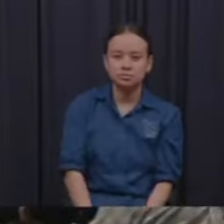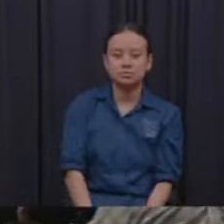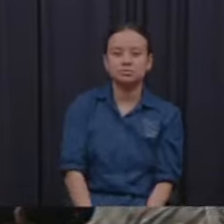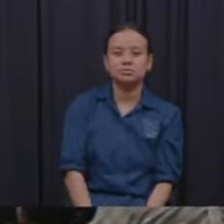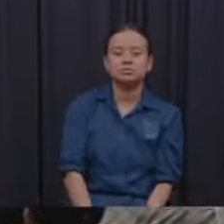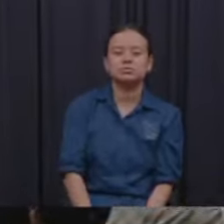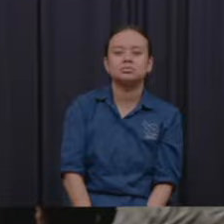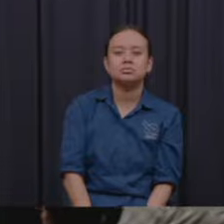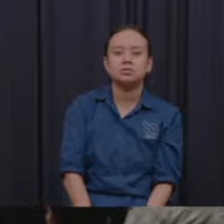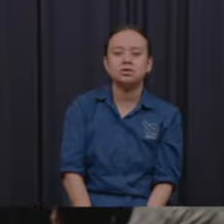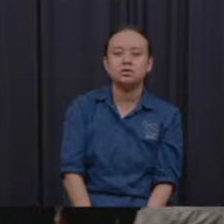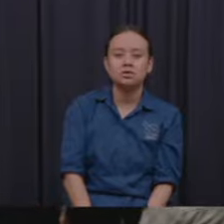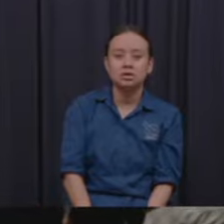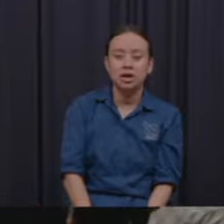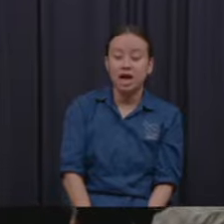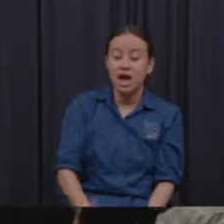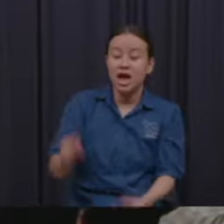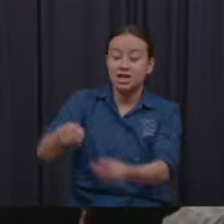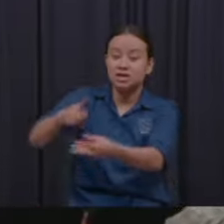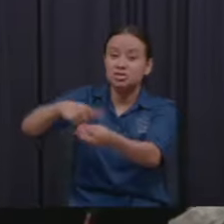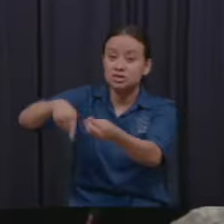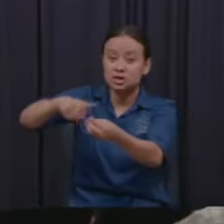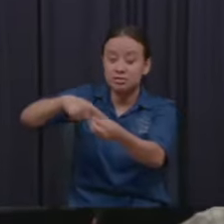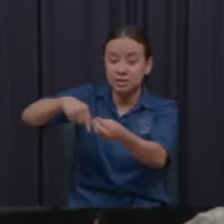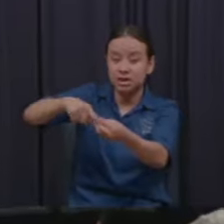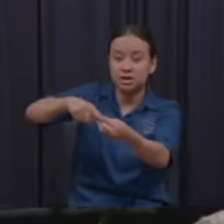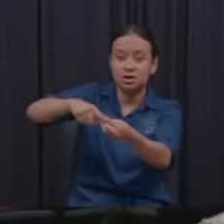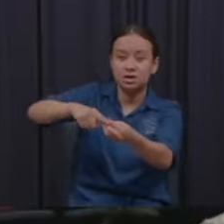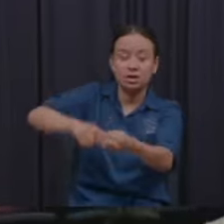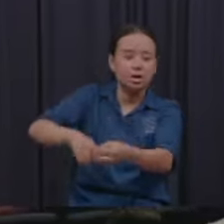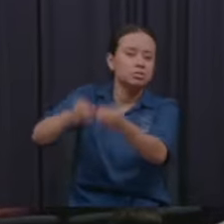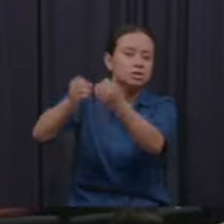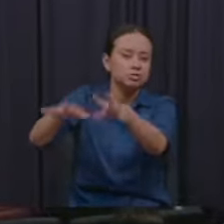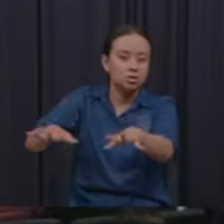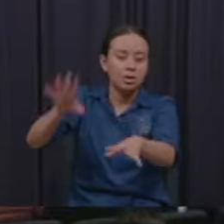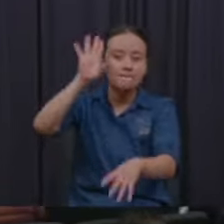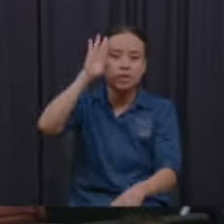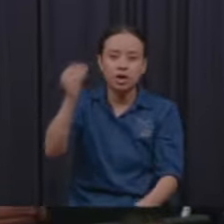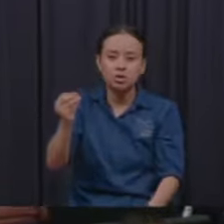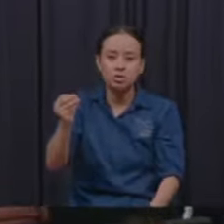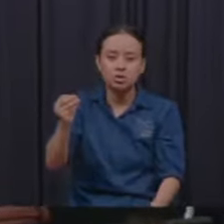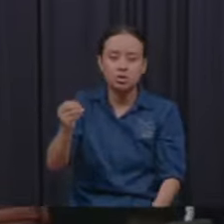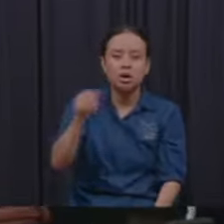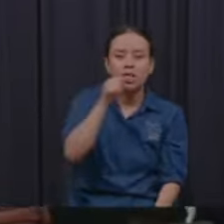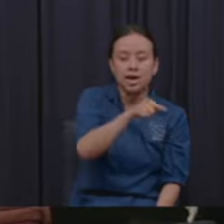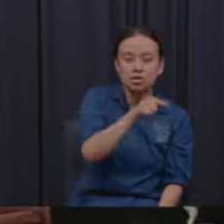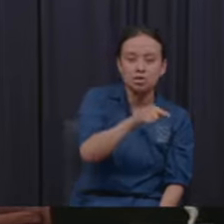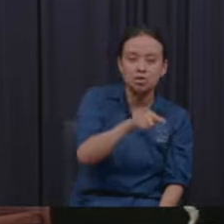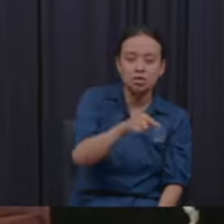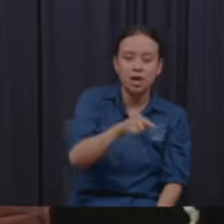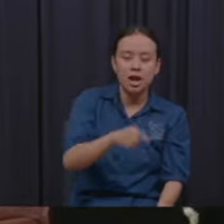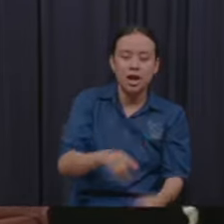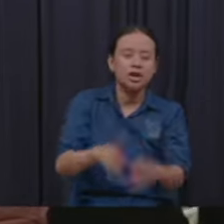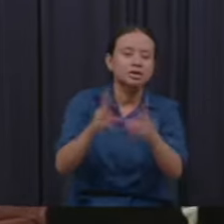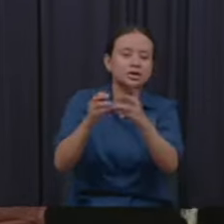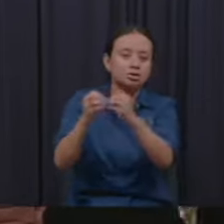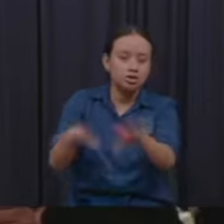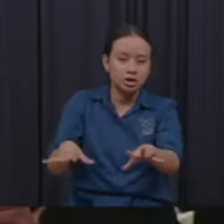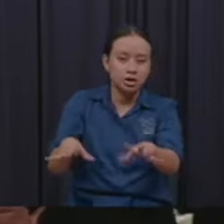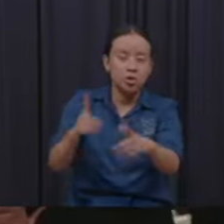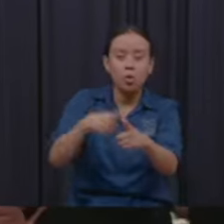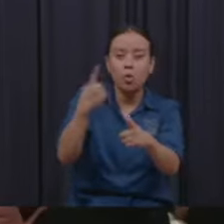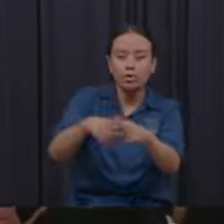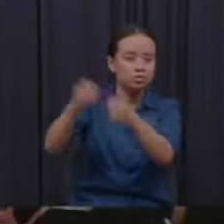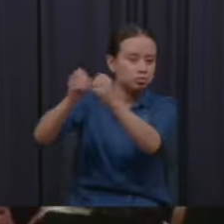300 años desde antes de la independencia? Y que no sé qué, es lo que les puedo decir. Discutieron y al final decidieron que sí.